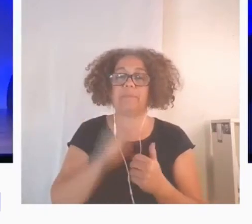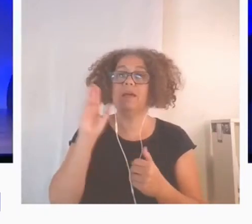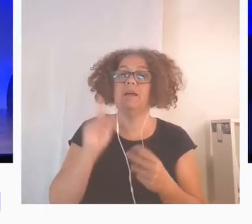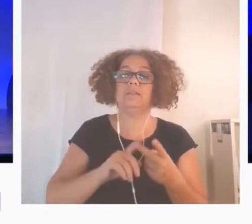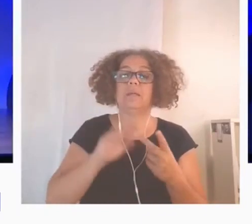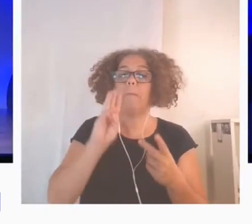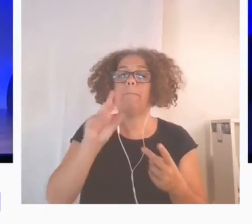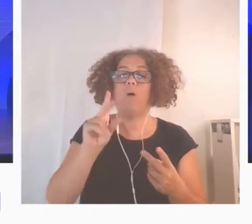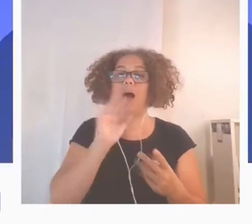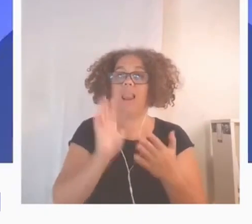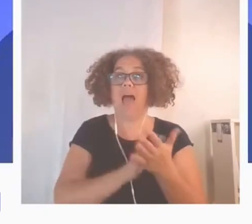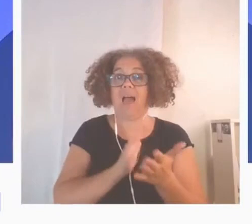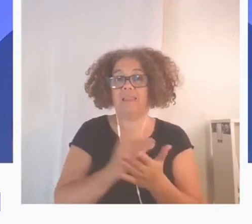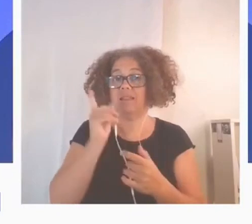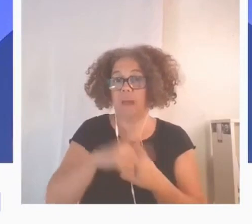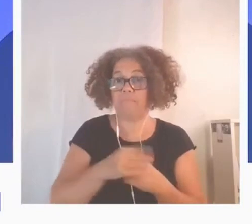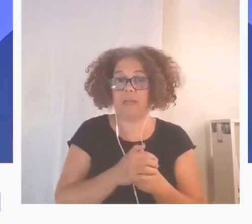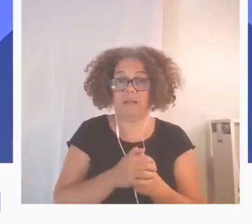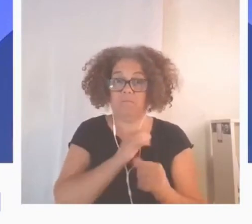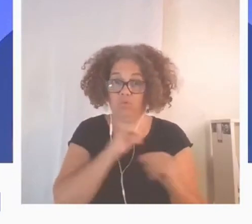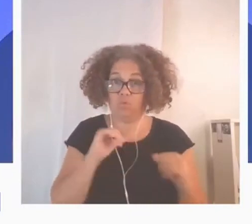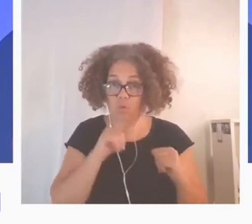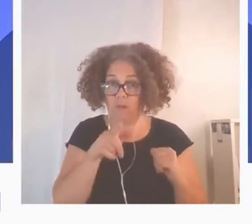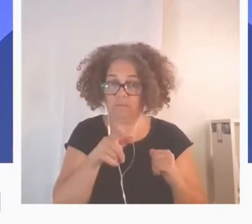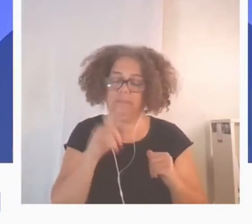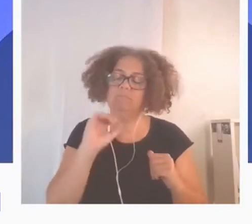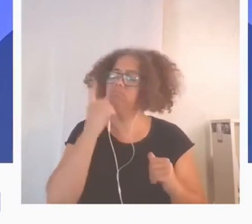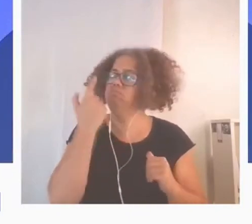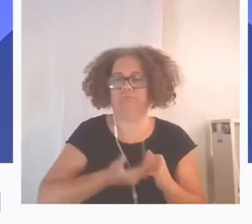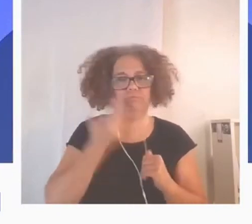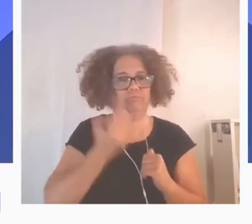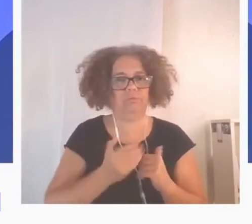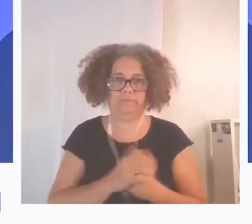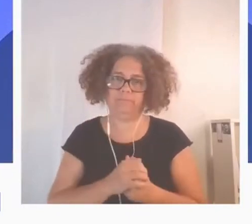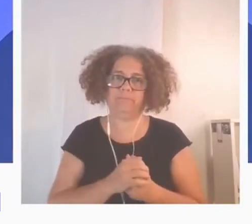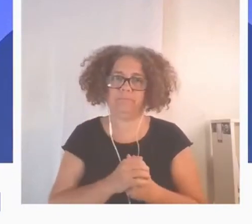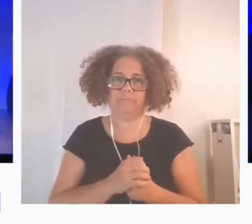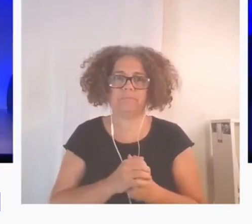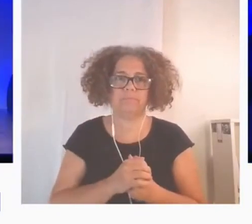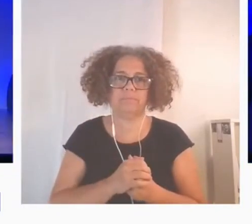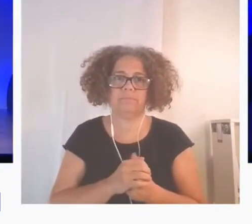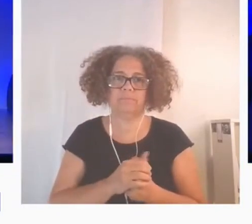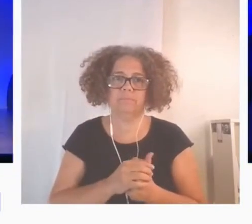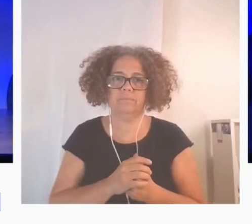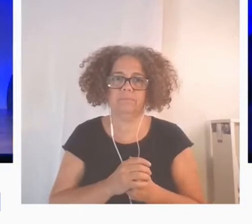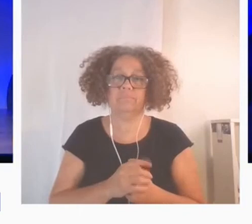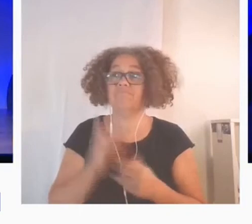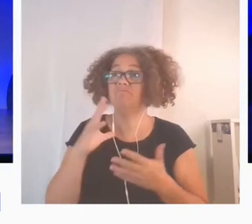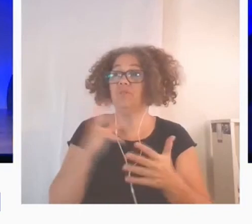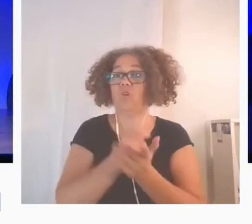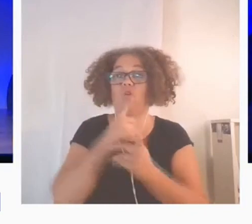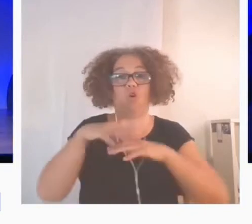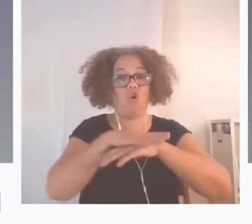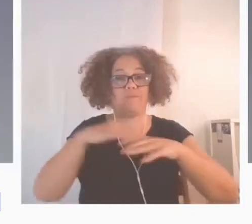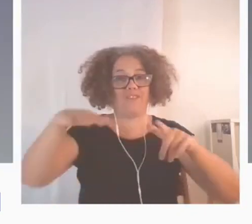será importantísima, deduzco. Es importantísima. Es importantísima. Debo decir que todo el programa de gobierno local que nuestro presidente